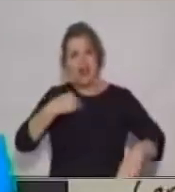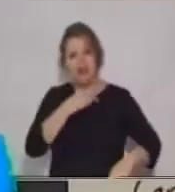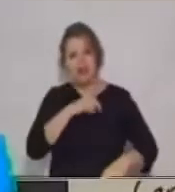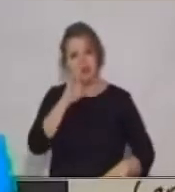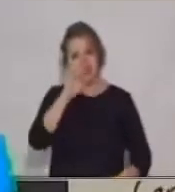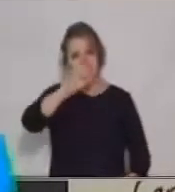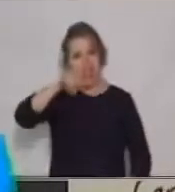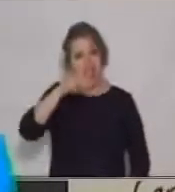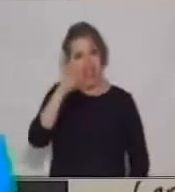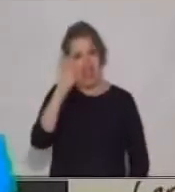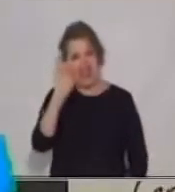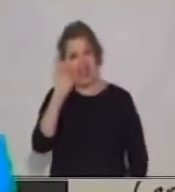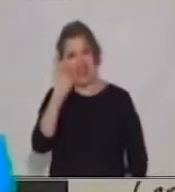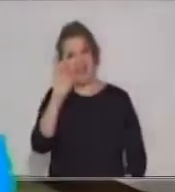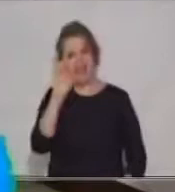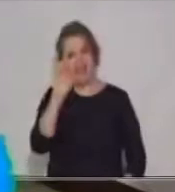ejes,